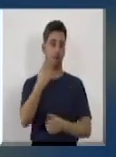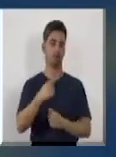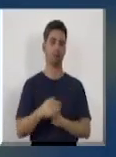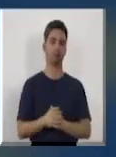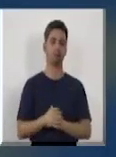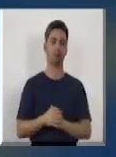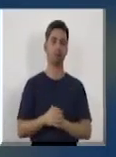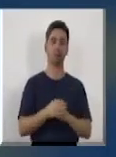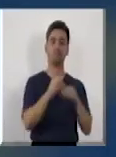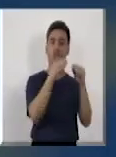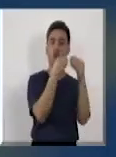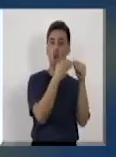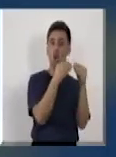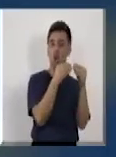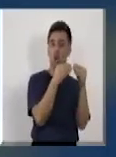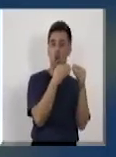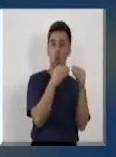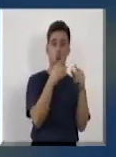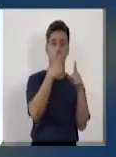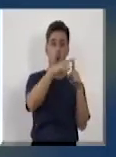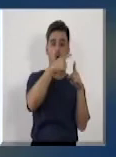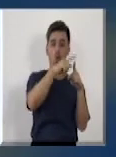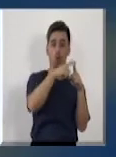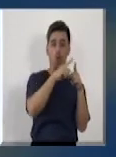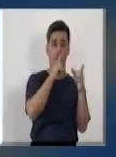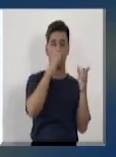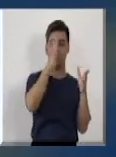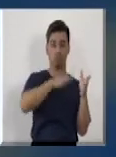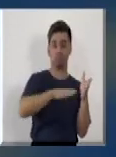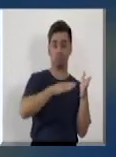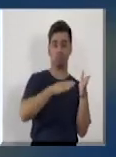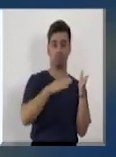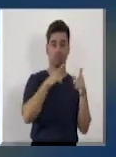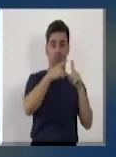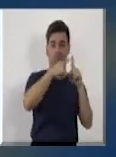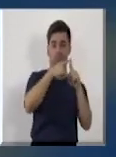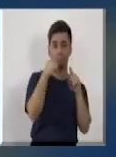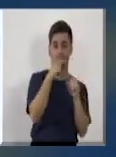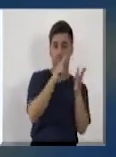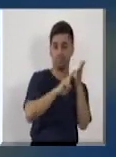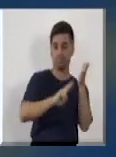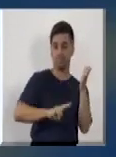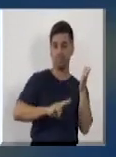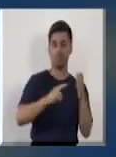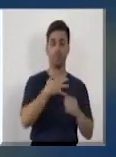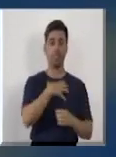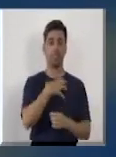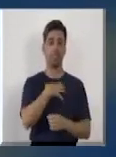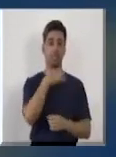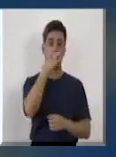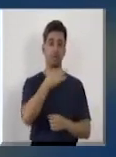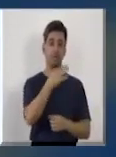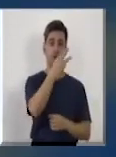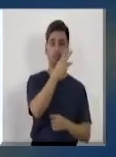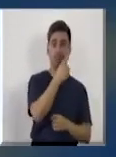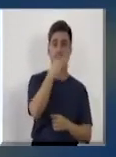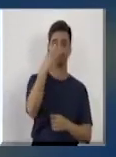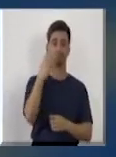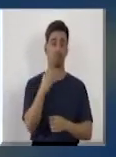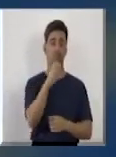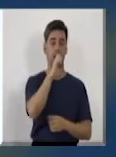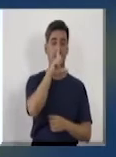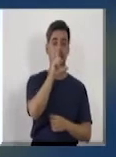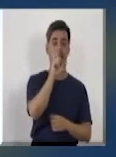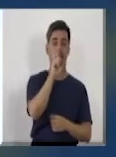cantidad de electrones que de protones. Si ceden electrones, se cargan positivamente y si los captan,